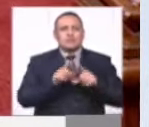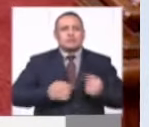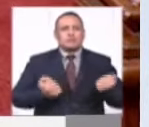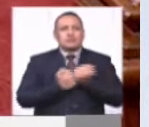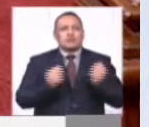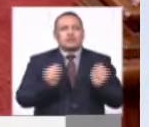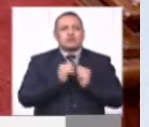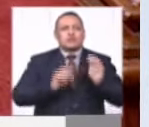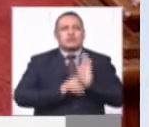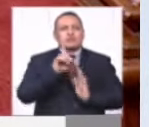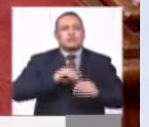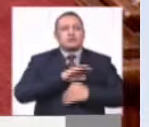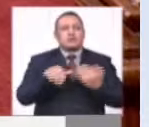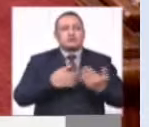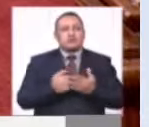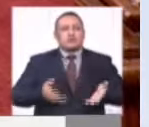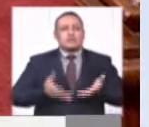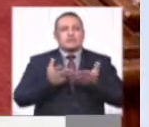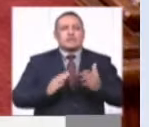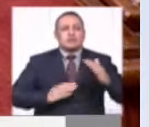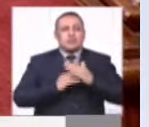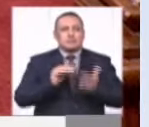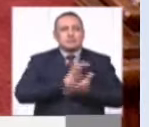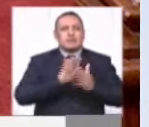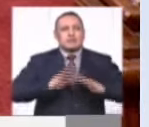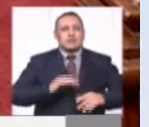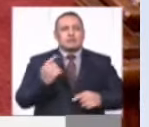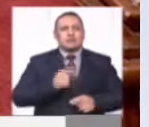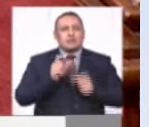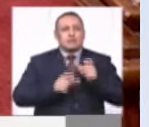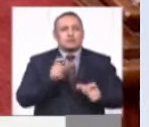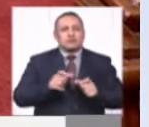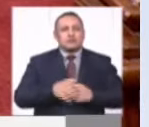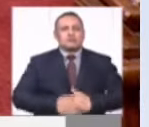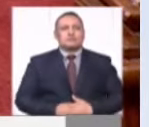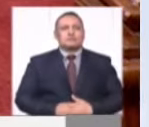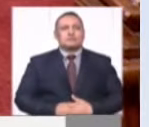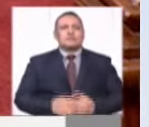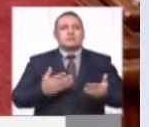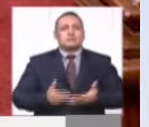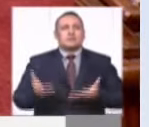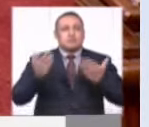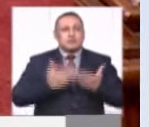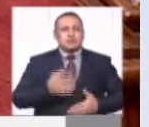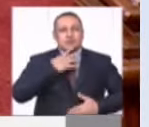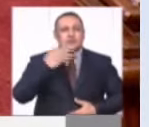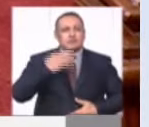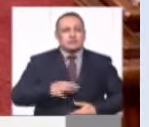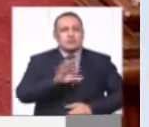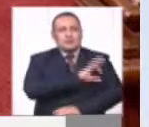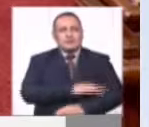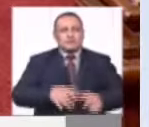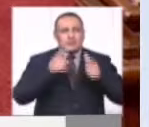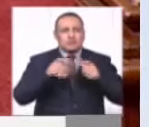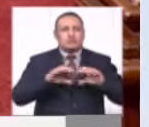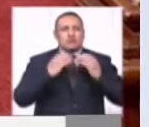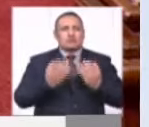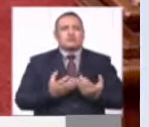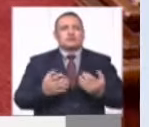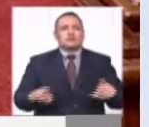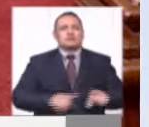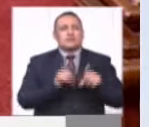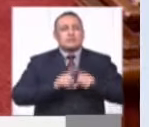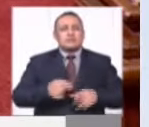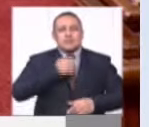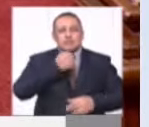impulsar el crecimiento y darles la paz y tranquilidad a nuestros compatriotas. Bienvenida siempre a la fiscalización del Congreso, de